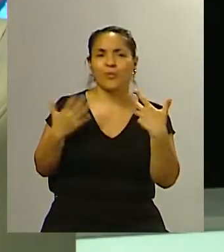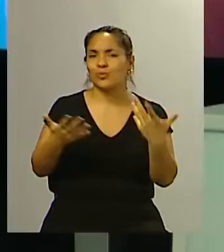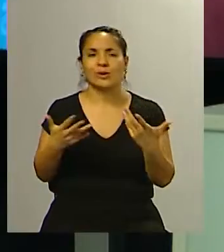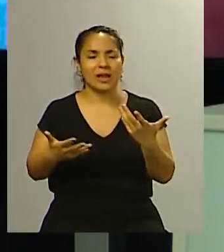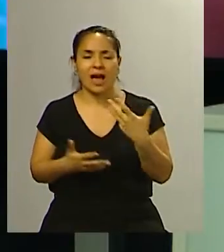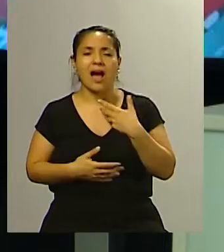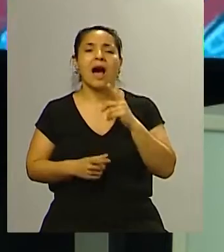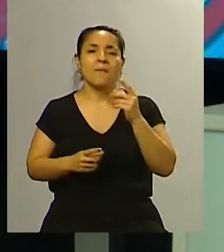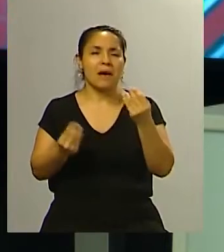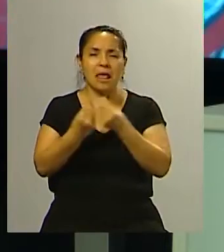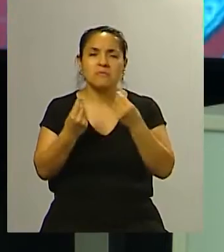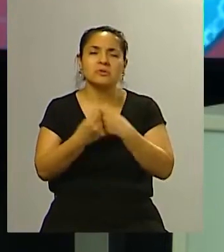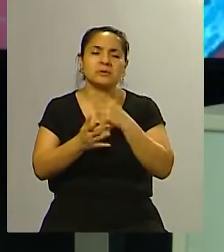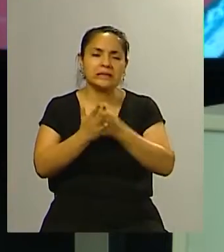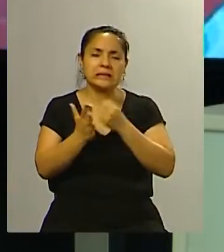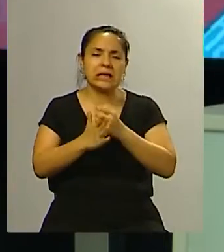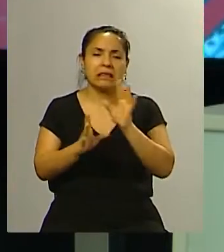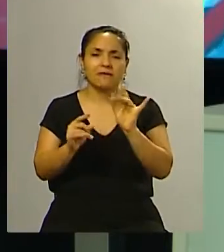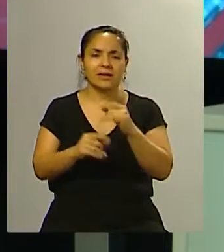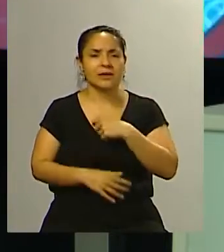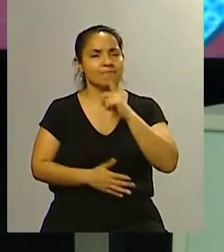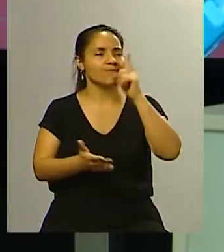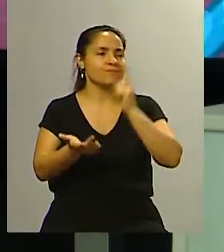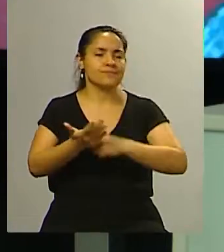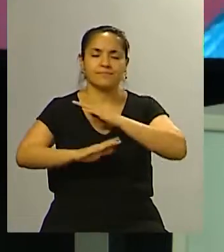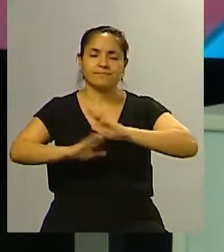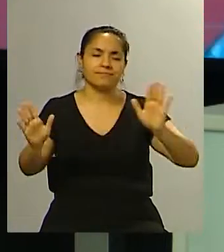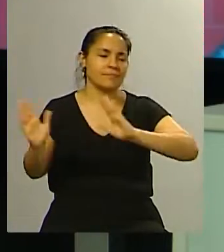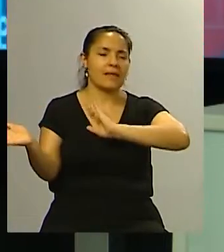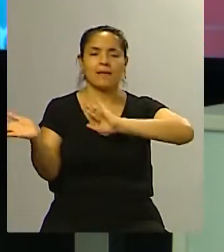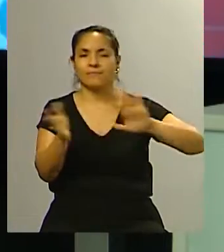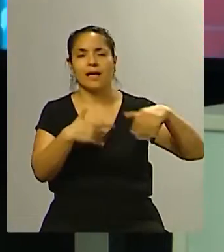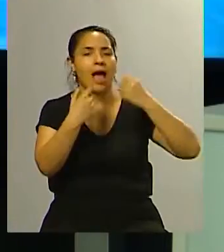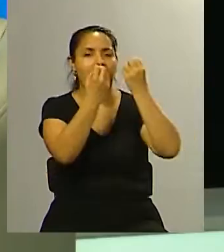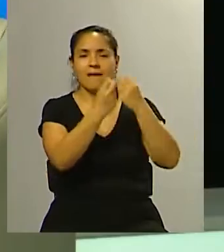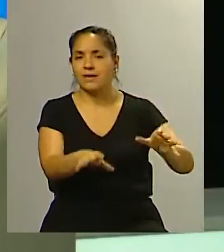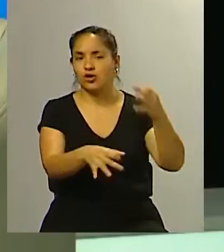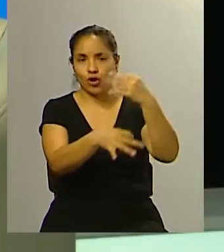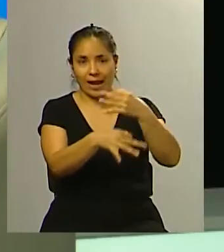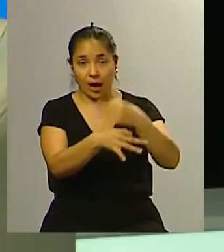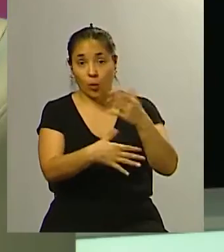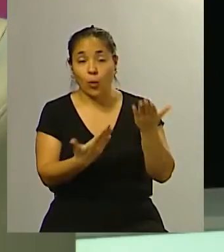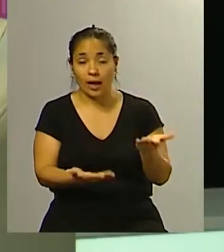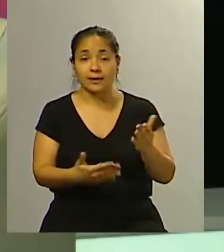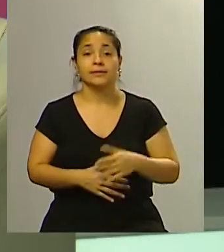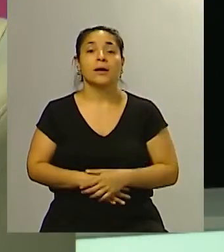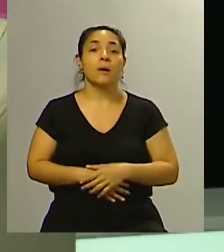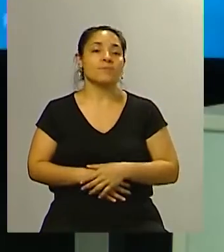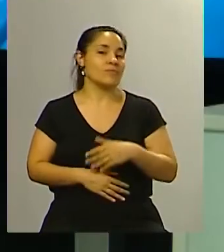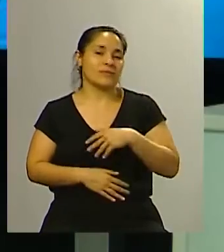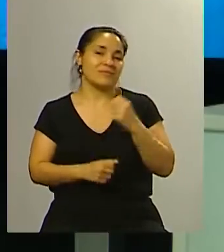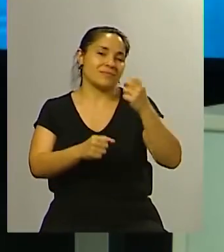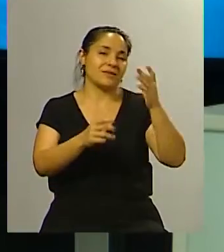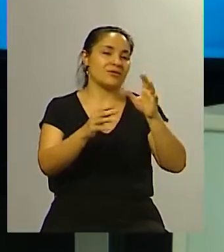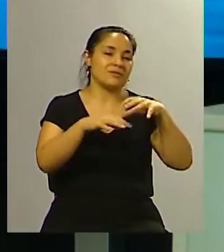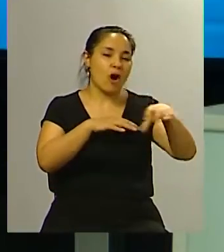muchos un proceso duro que terminó en muchos casos en jóvenes que abandonaban la escuela, ¿no? En todos los ámbitos, pero sobre